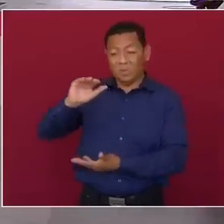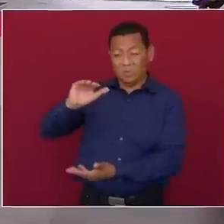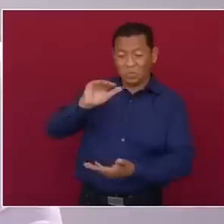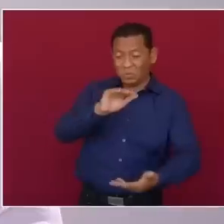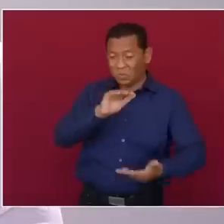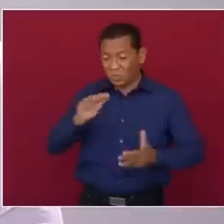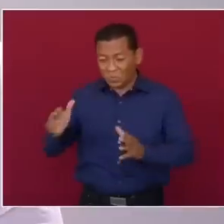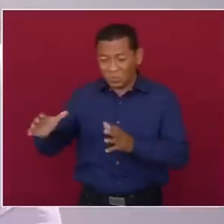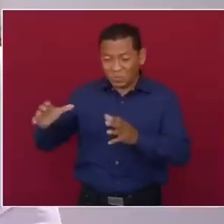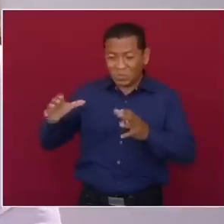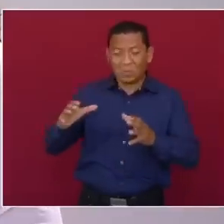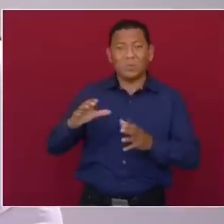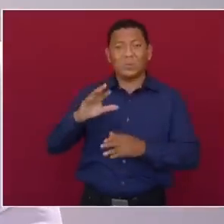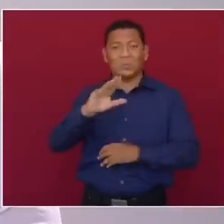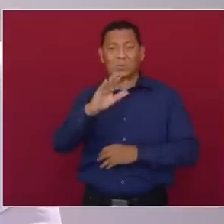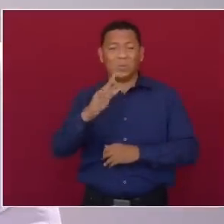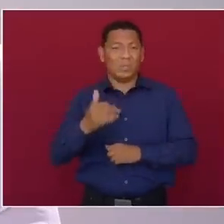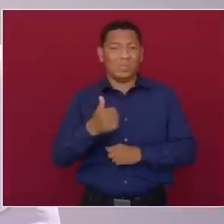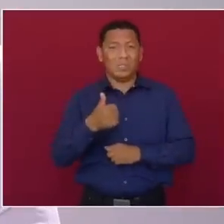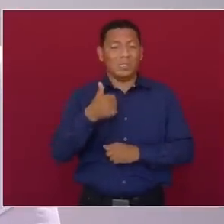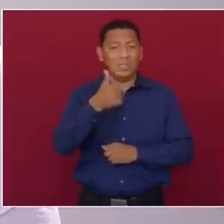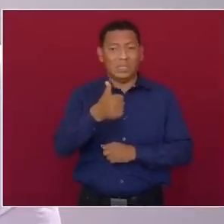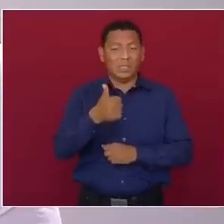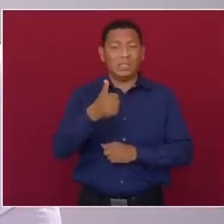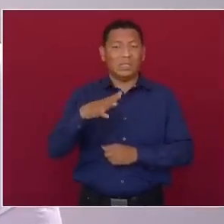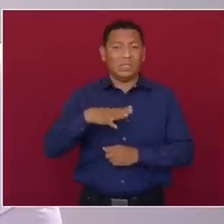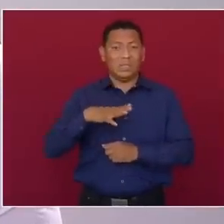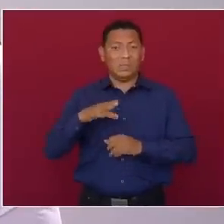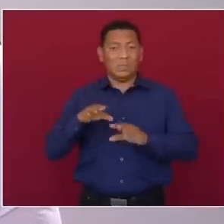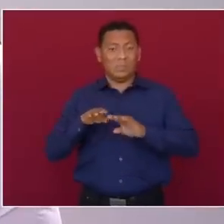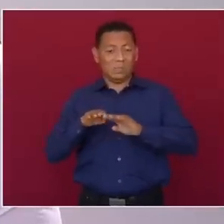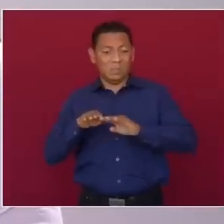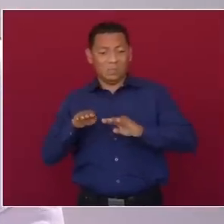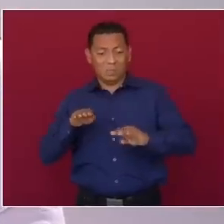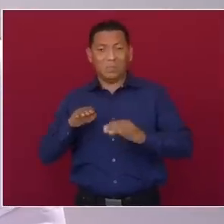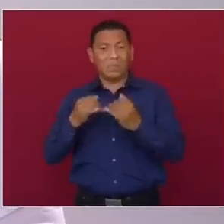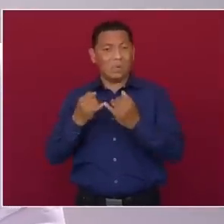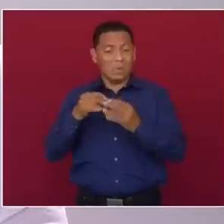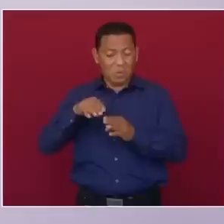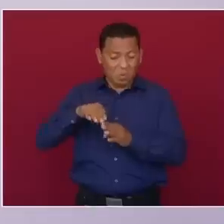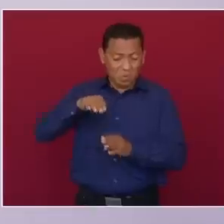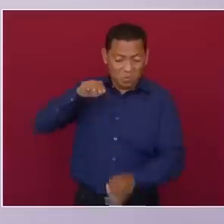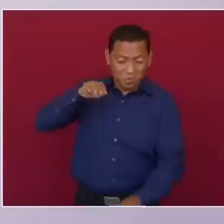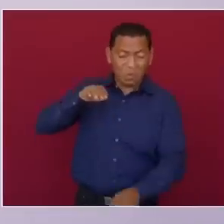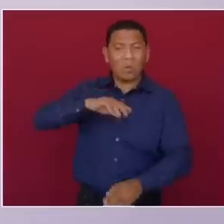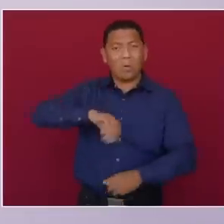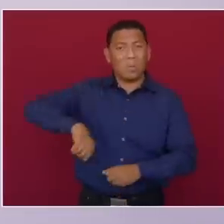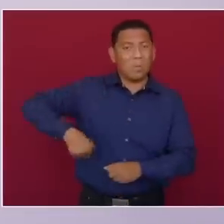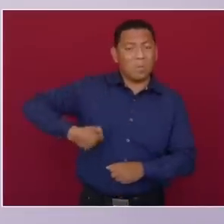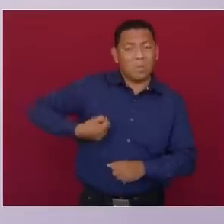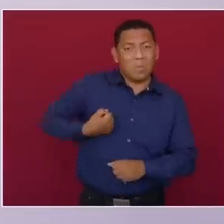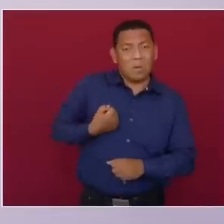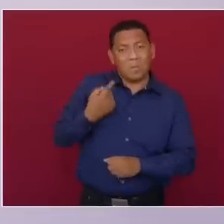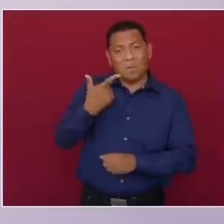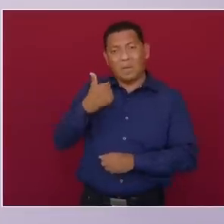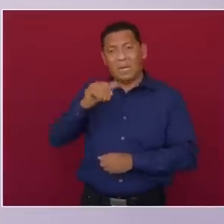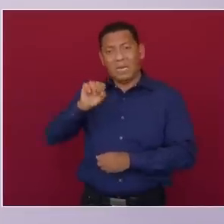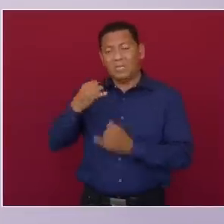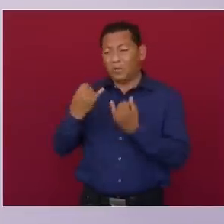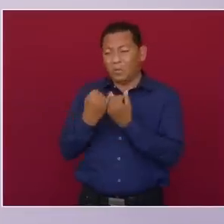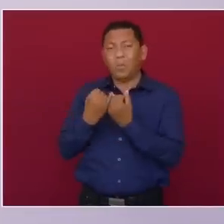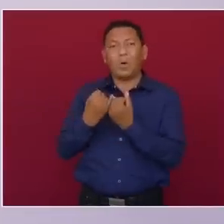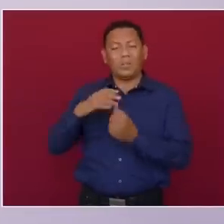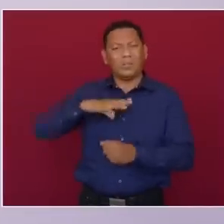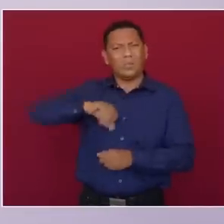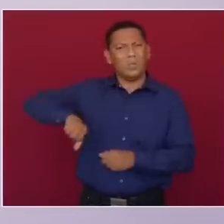almacenamiento, de los cuales 56 son verticales para almacenar líquidos y 34 esferas para gas, con